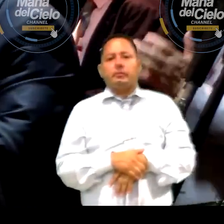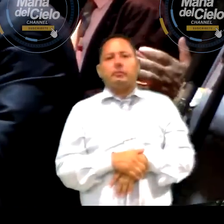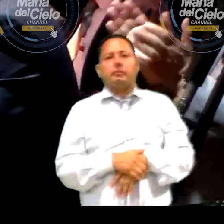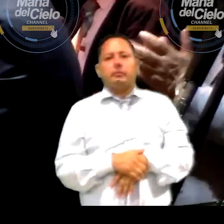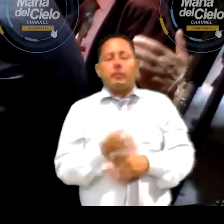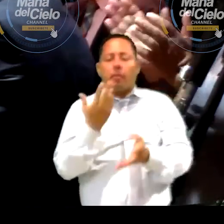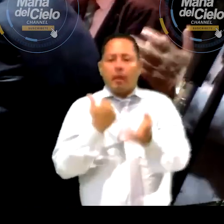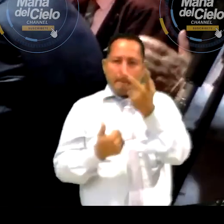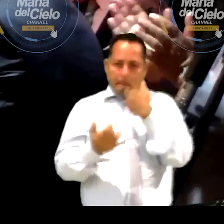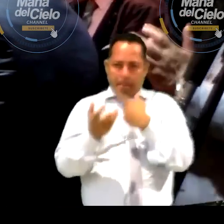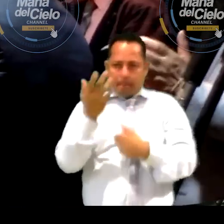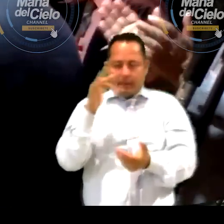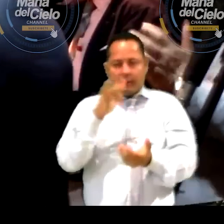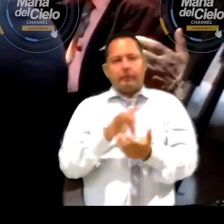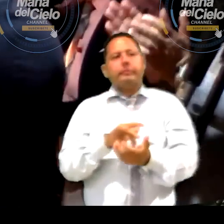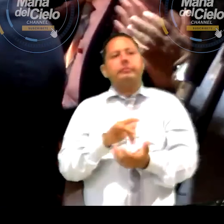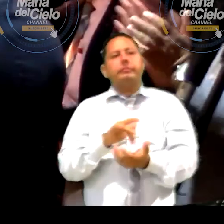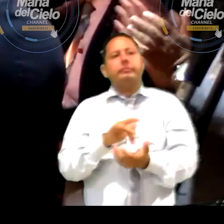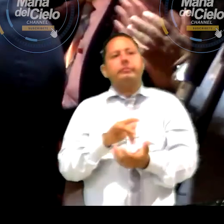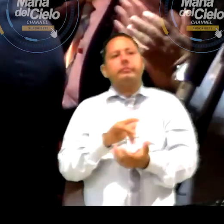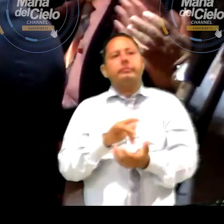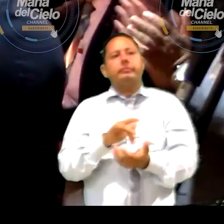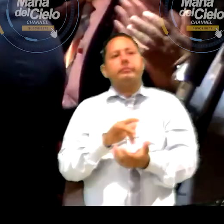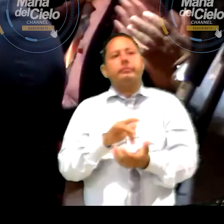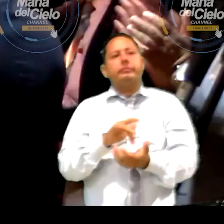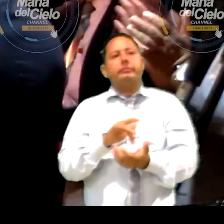Pero venga, venga.